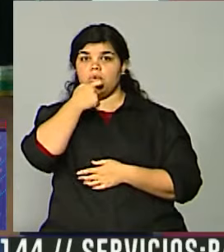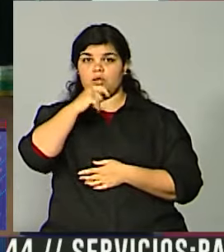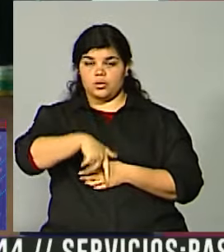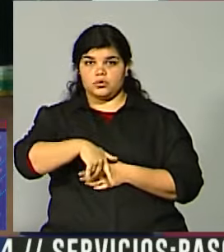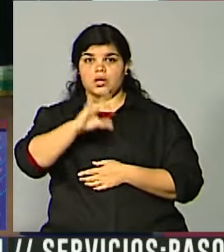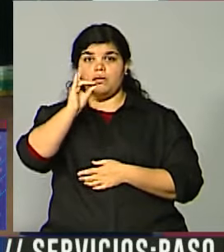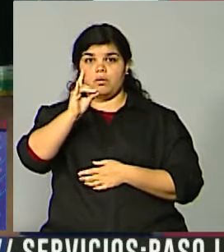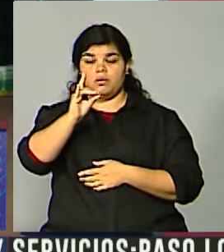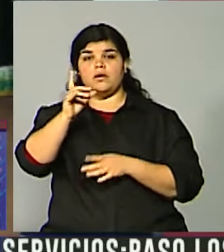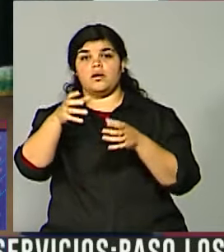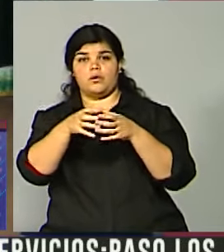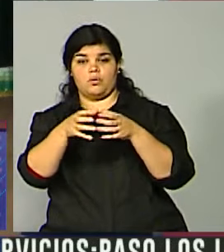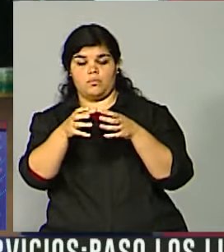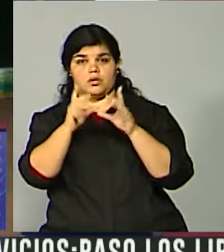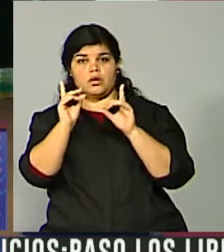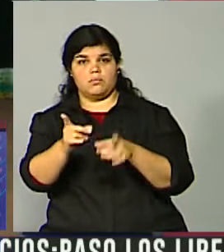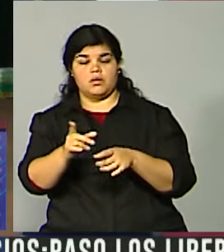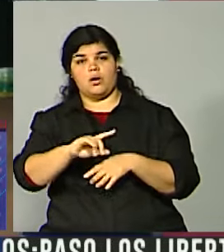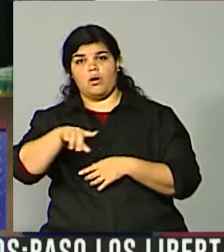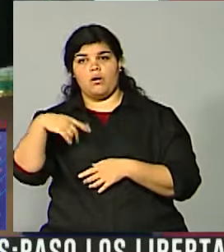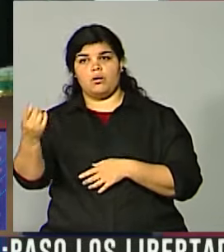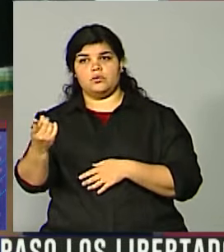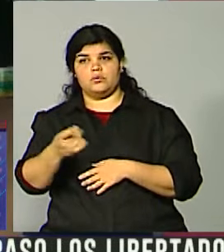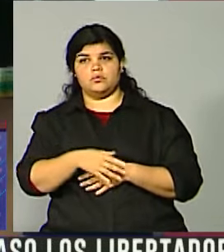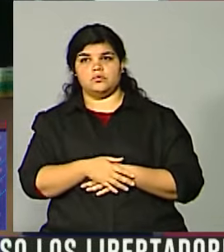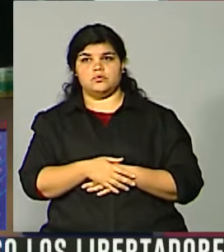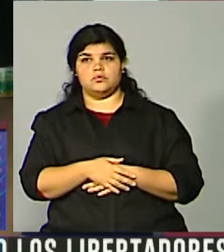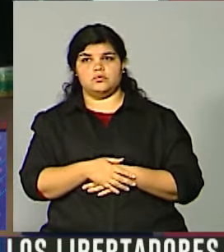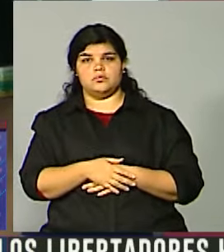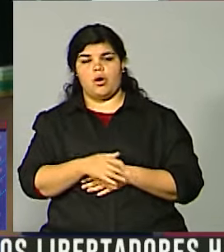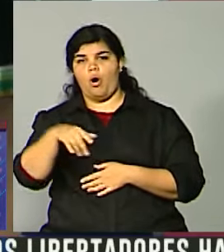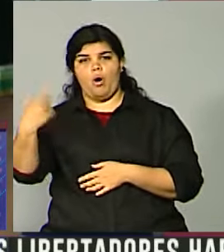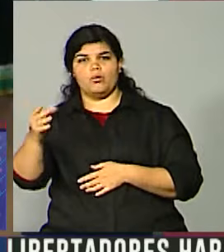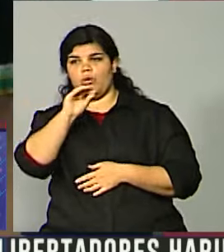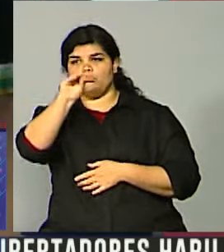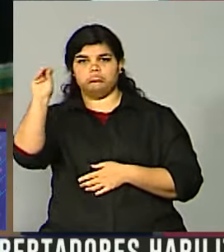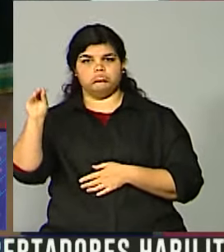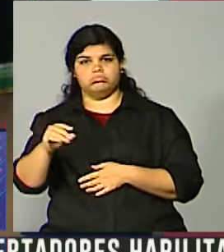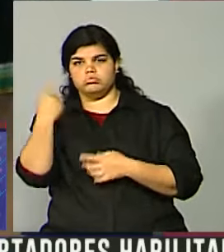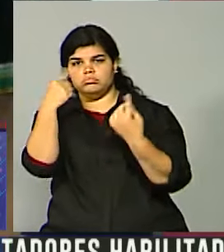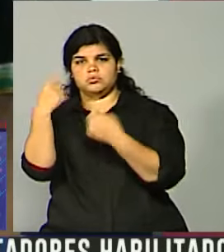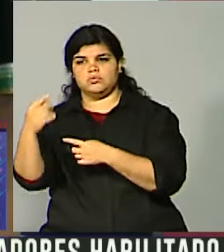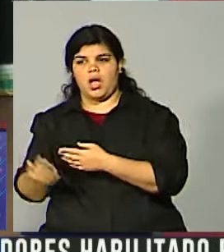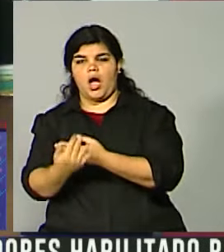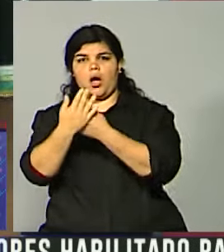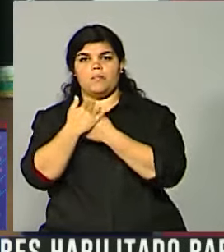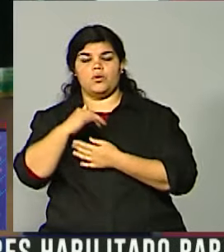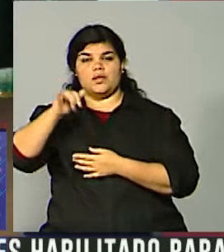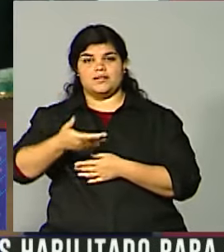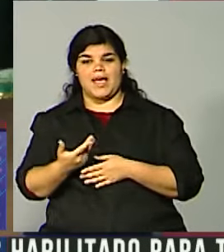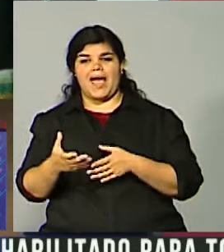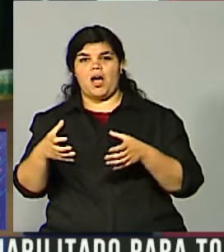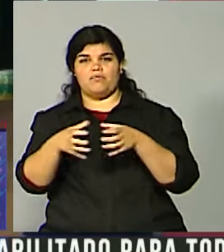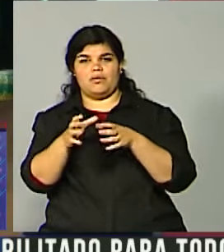de toda la comunidad boliviana, y también están participando de distintas entidades que nos están apoyando todo lo que es el encuentro